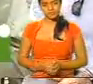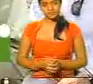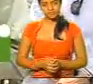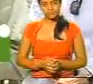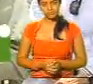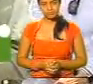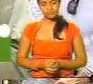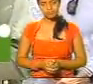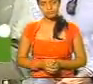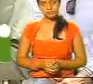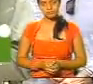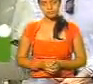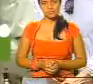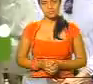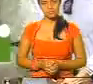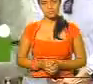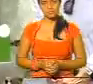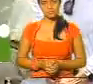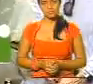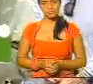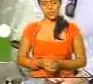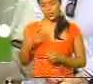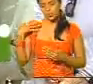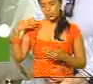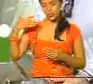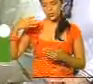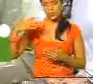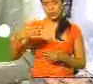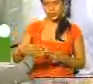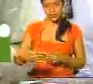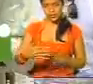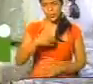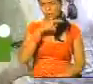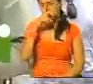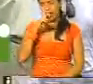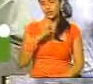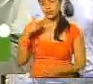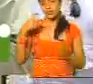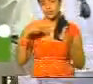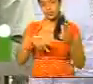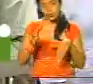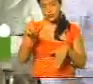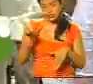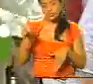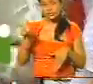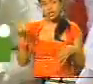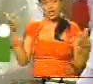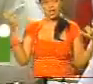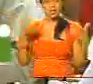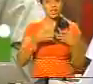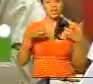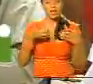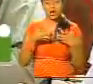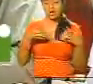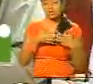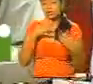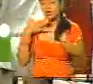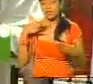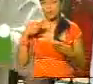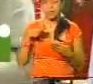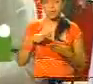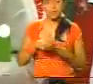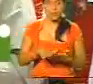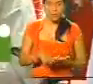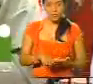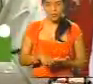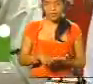pasar todo lo que pasó, el terrible año 12, la guerra a muerte, el